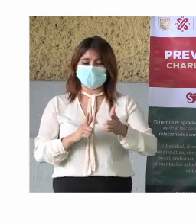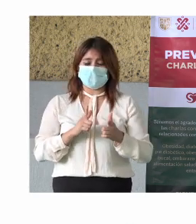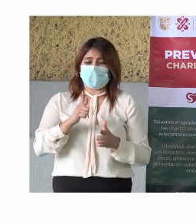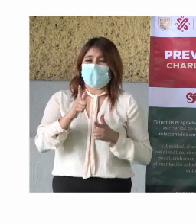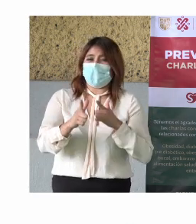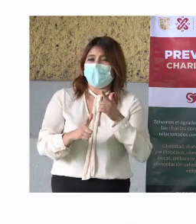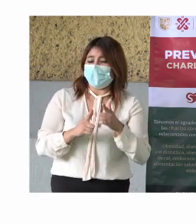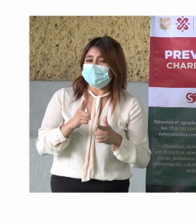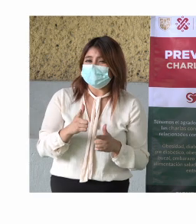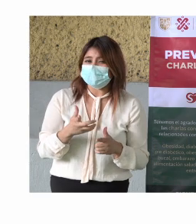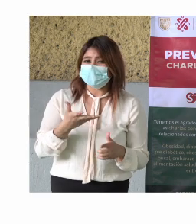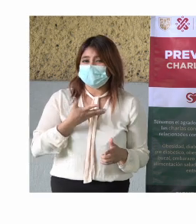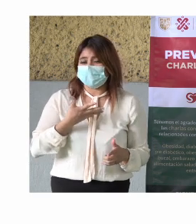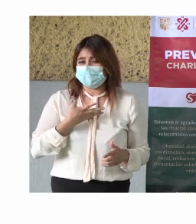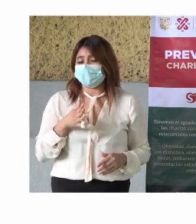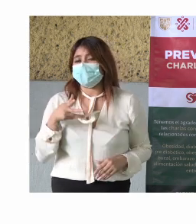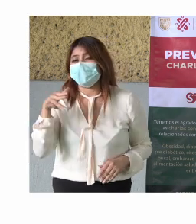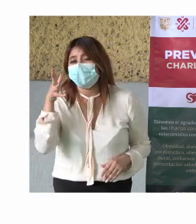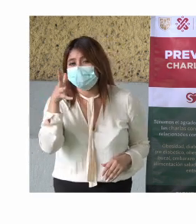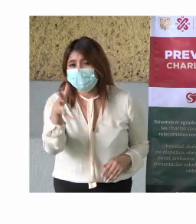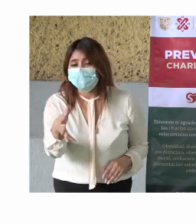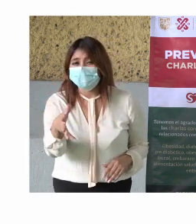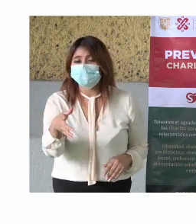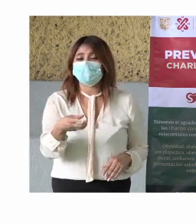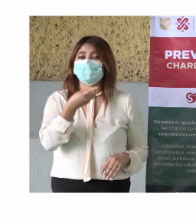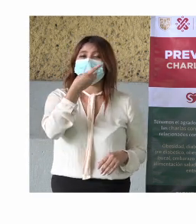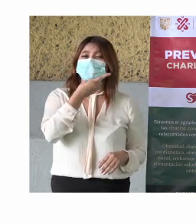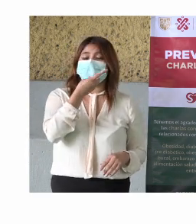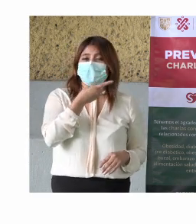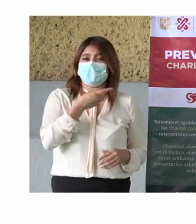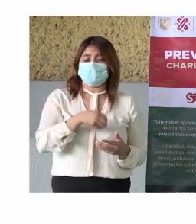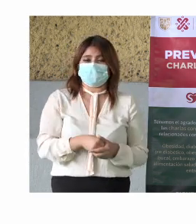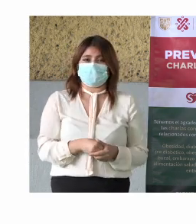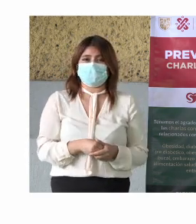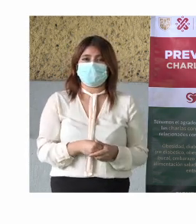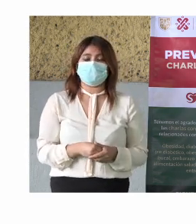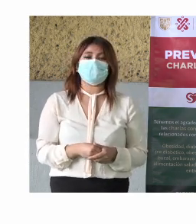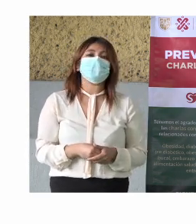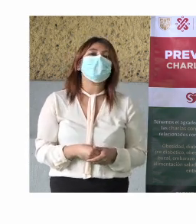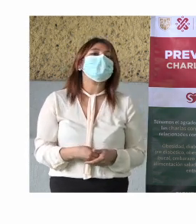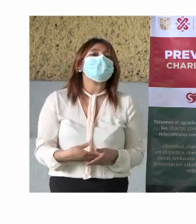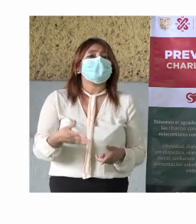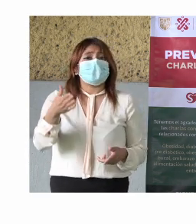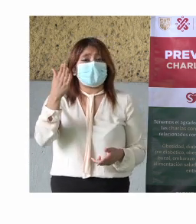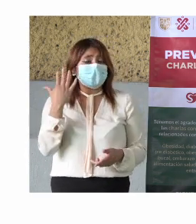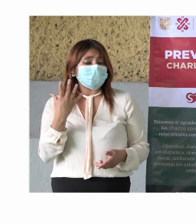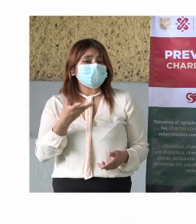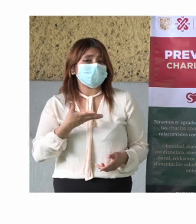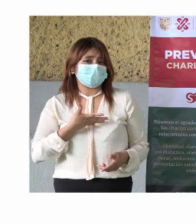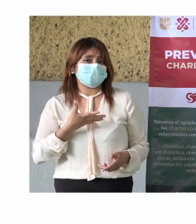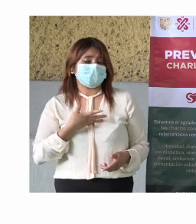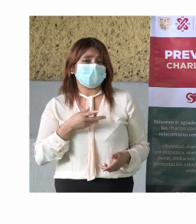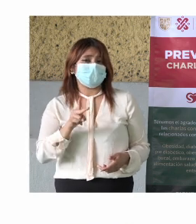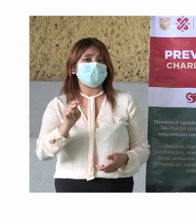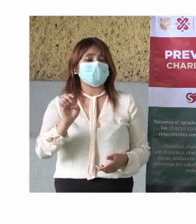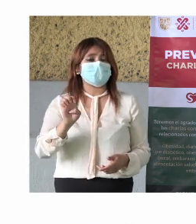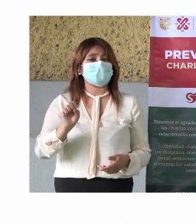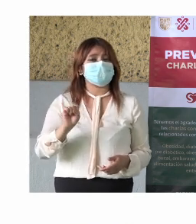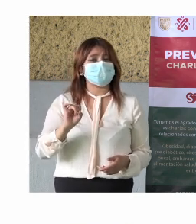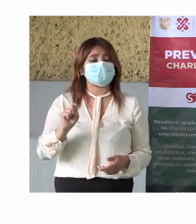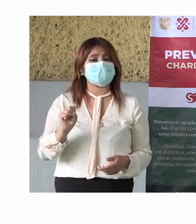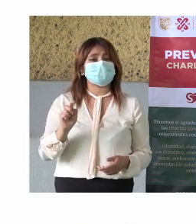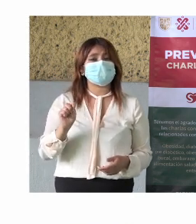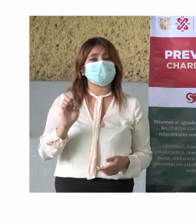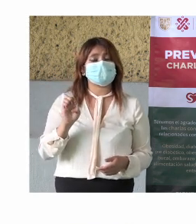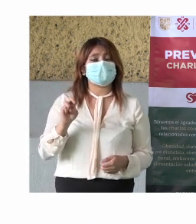el diagnóstico de diabetes. Quiere decir que desde que tenemos un diagnóstico de resistencia a la insulina o de intolerancia a los carbohidratos,